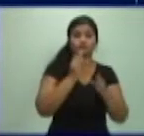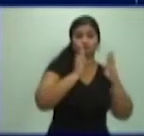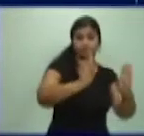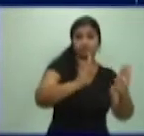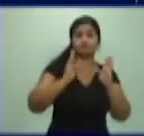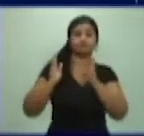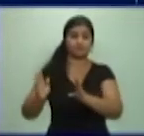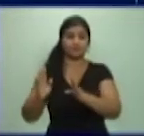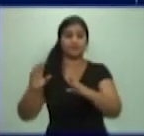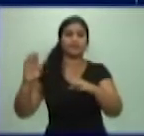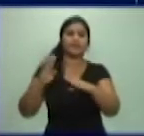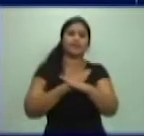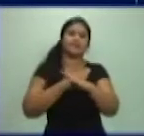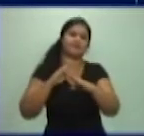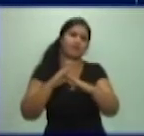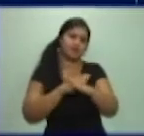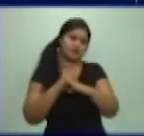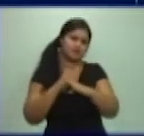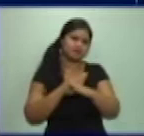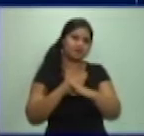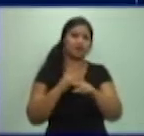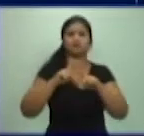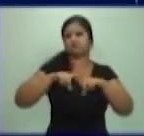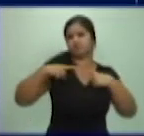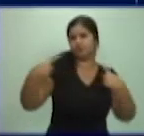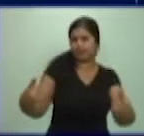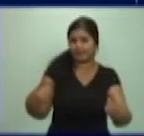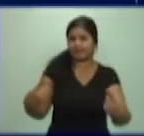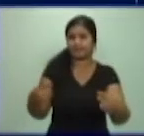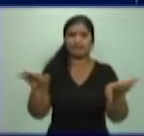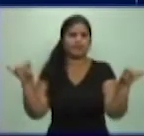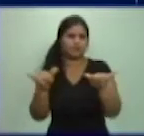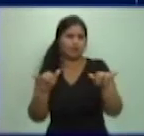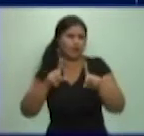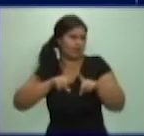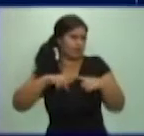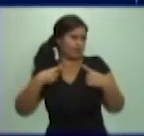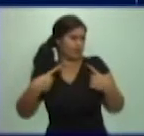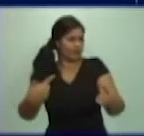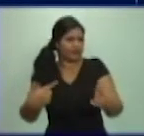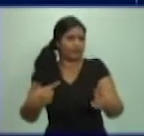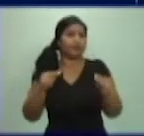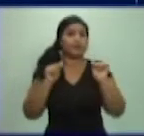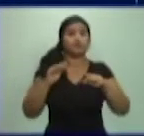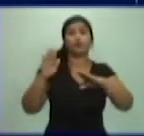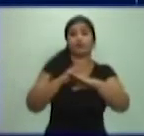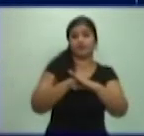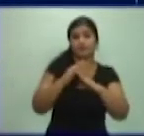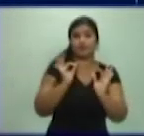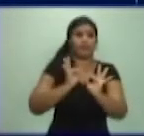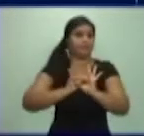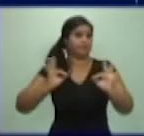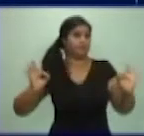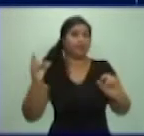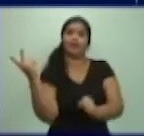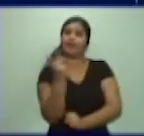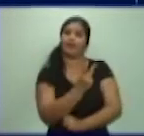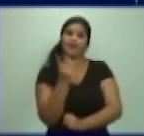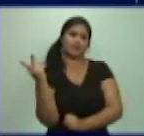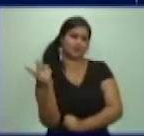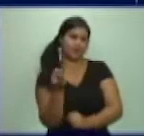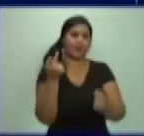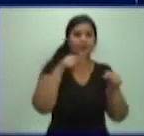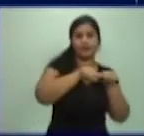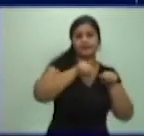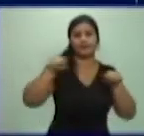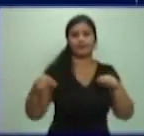cada una de las, ¿cómo decir?, especialidades o componentes que integran